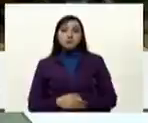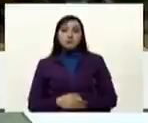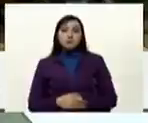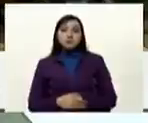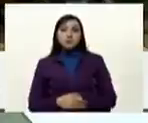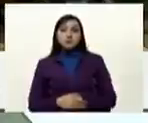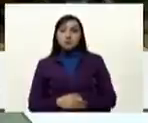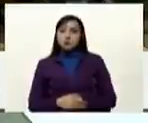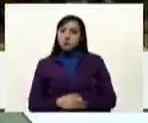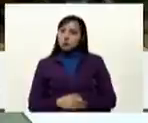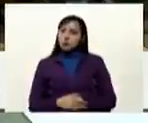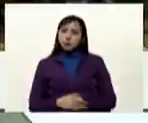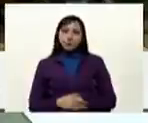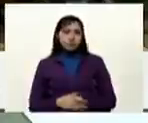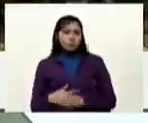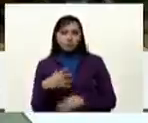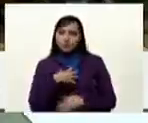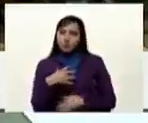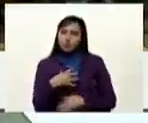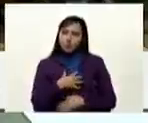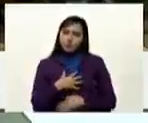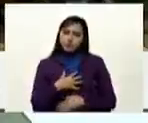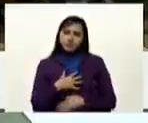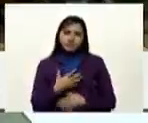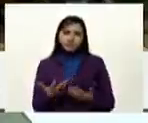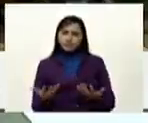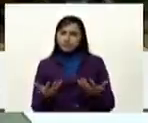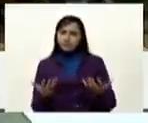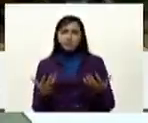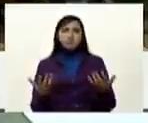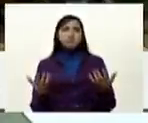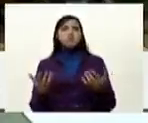Y dije, no puede ser, pero no puede ser.